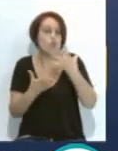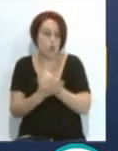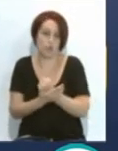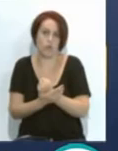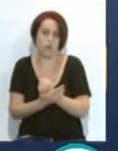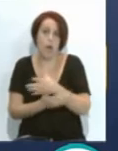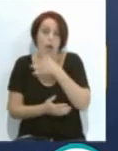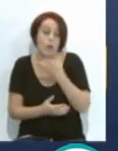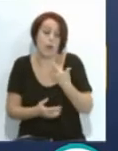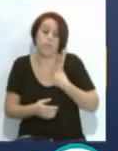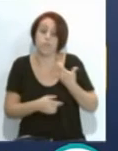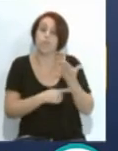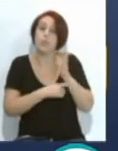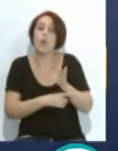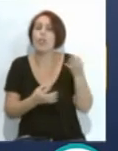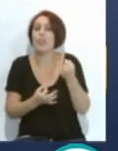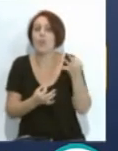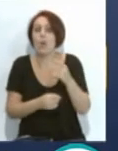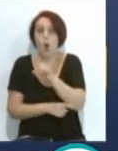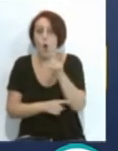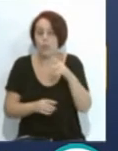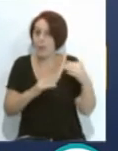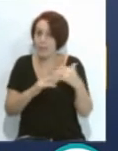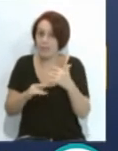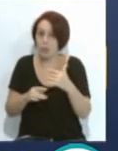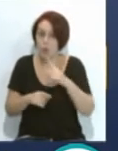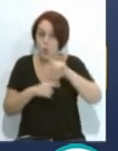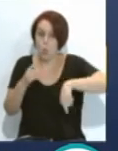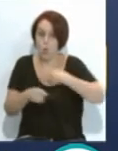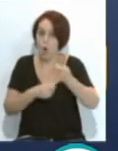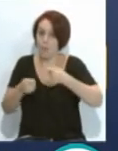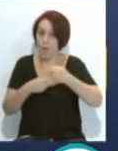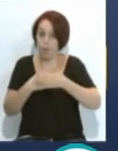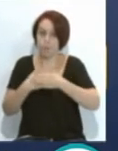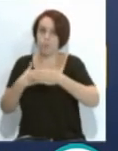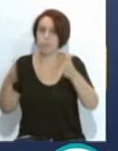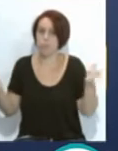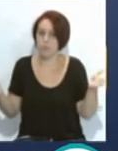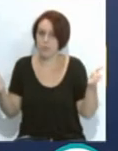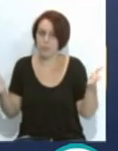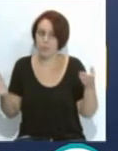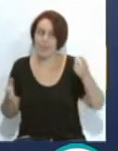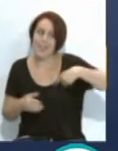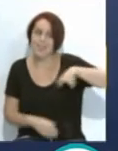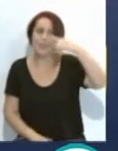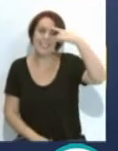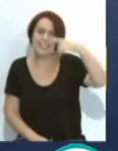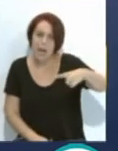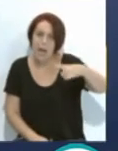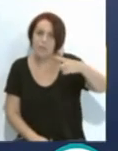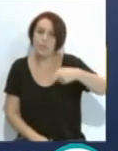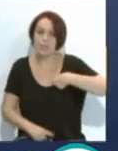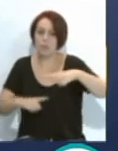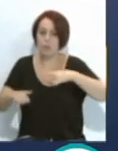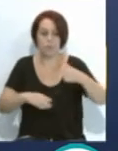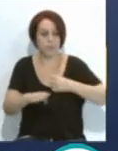obviamente tienen que demostrarlo. Dentro de 11 partidos hay otra vez otra apertura de mercado, y ellos saben, porque la exigencia del